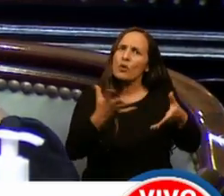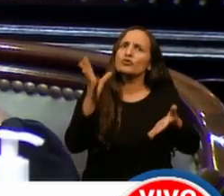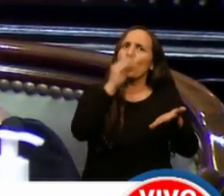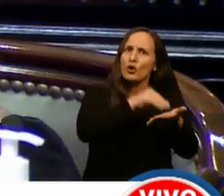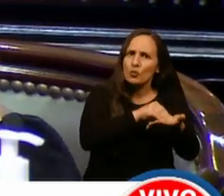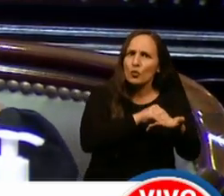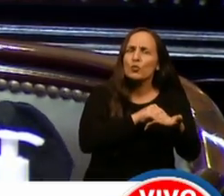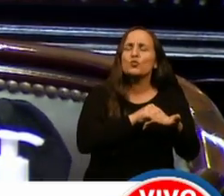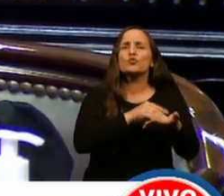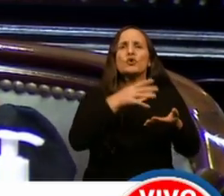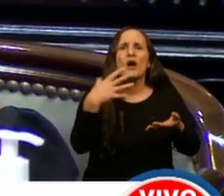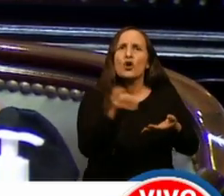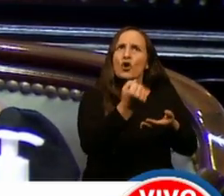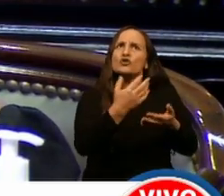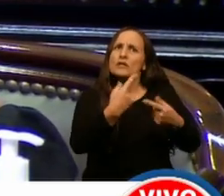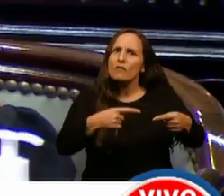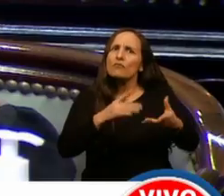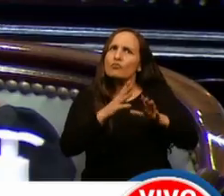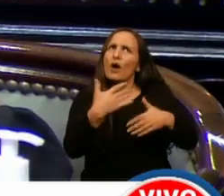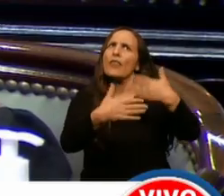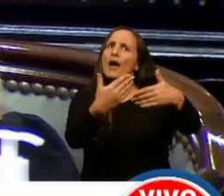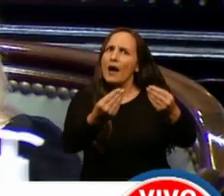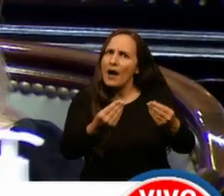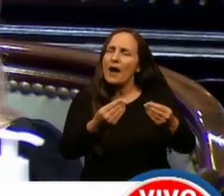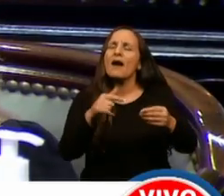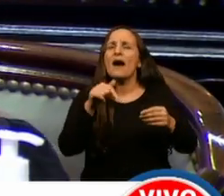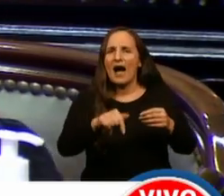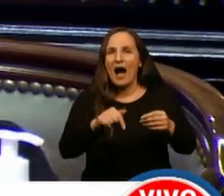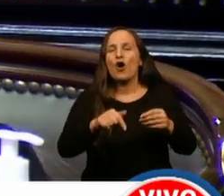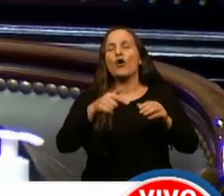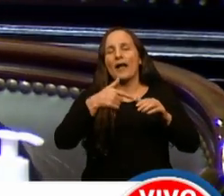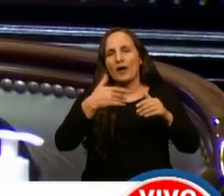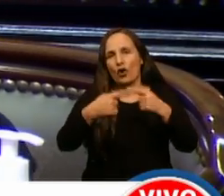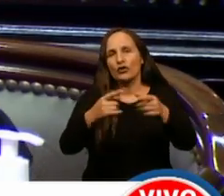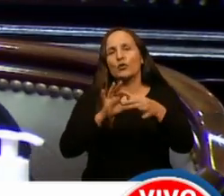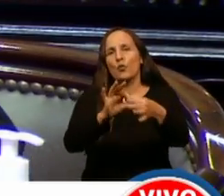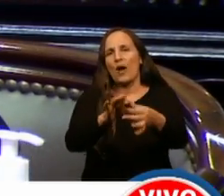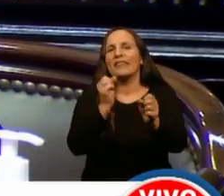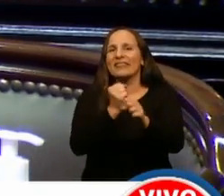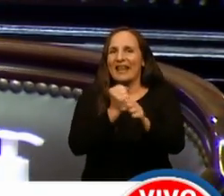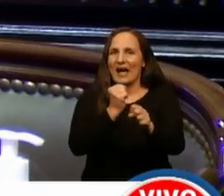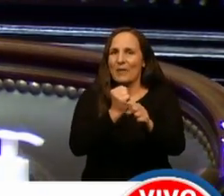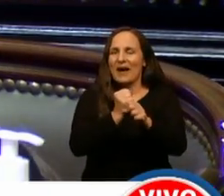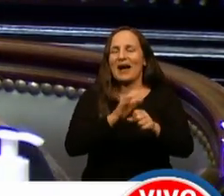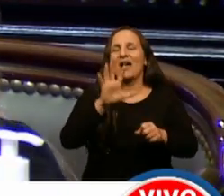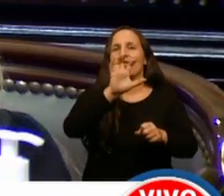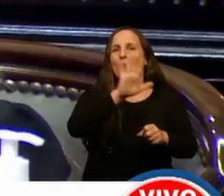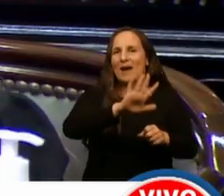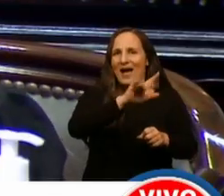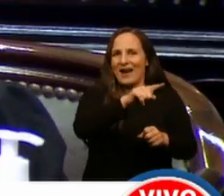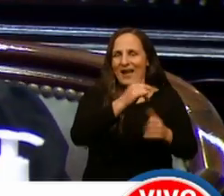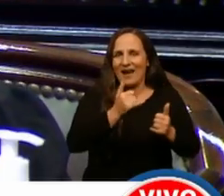encontrar y conseguir las factibilidades se pueda seguir en el mismo camino y lograr la conectividad del sur provincial